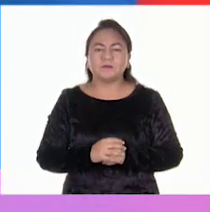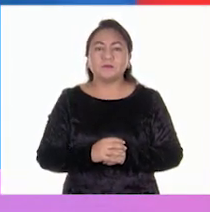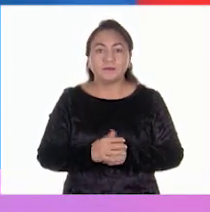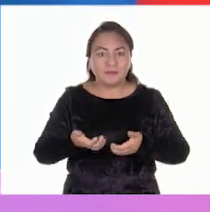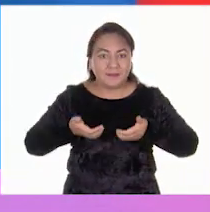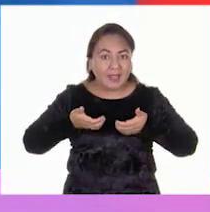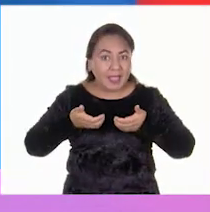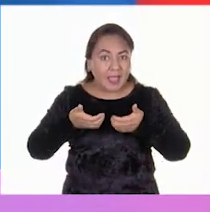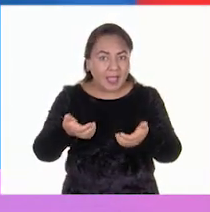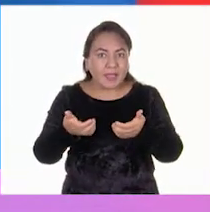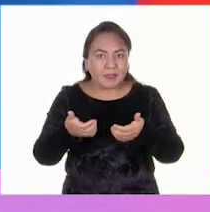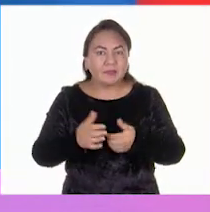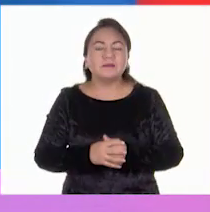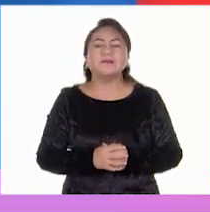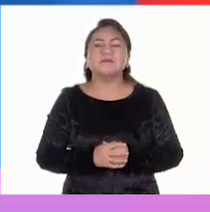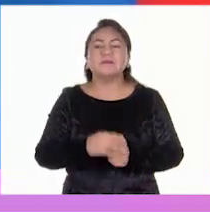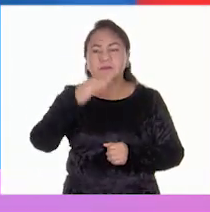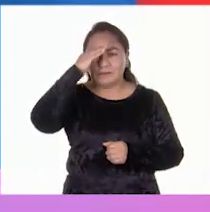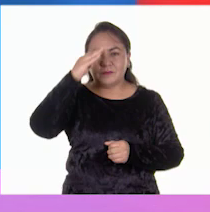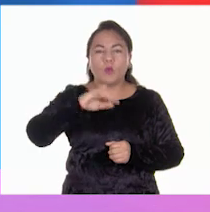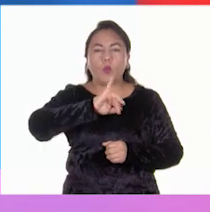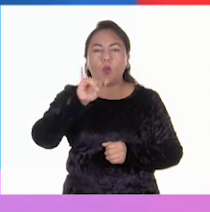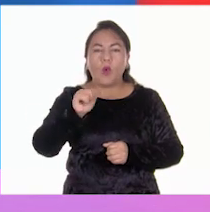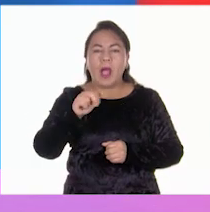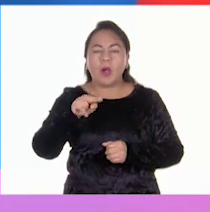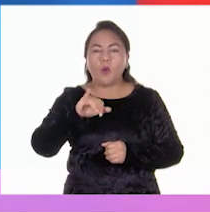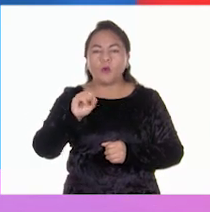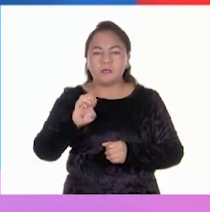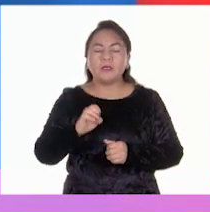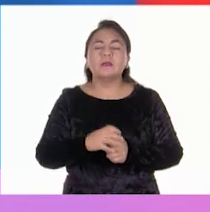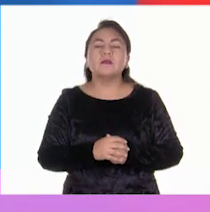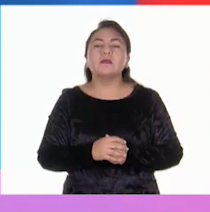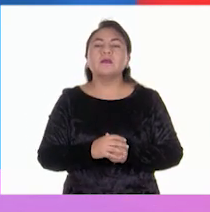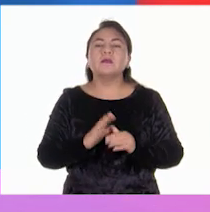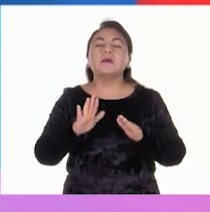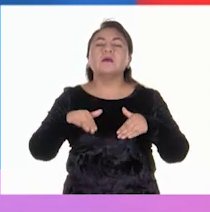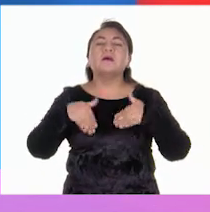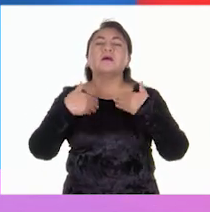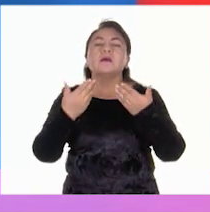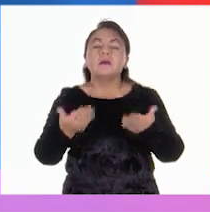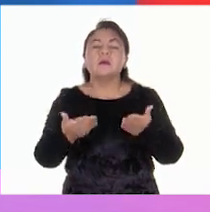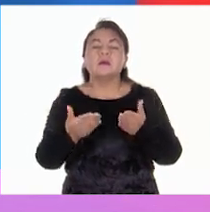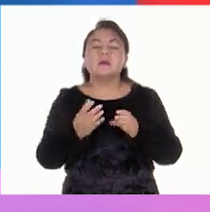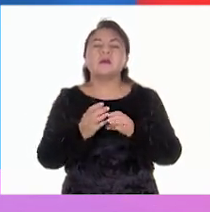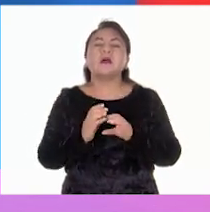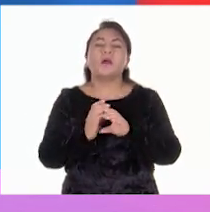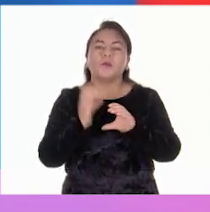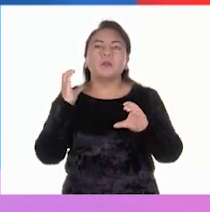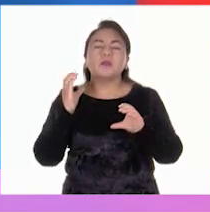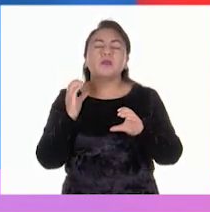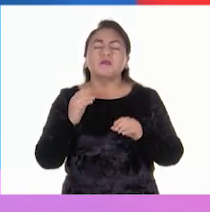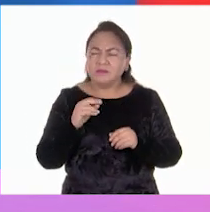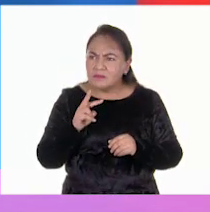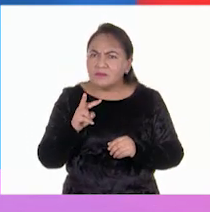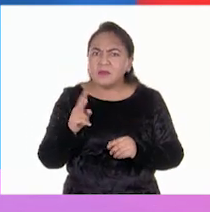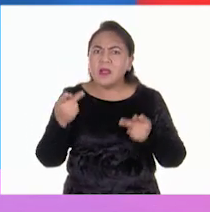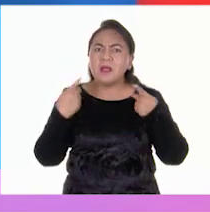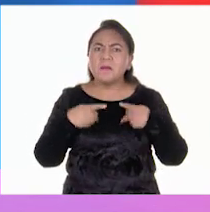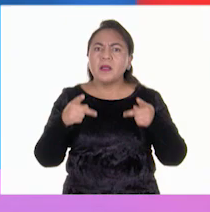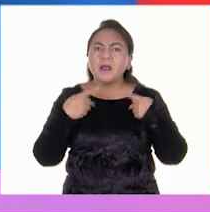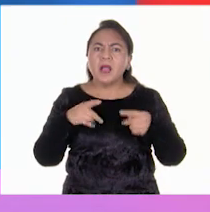calle, el señor Juan José llega hasta la camioneta de sonido. Hay más personas con